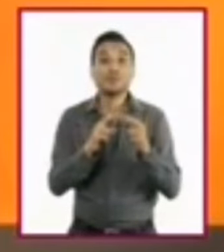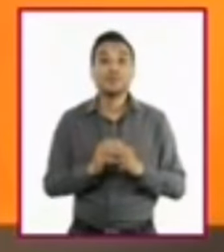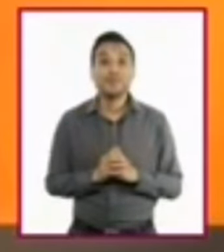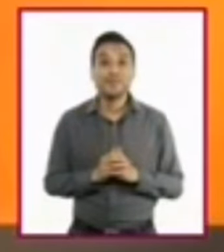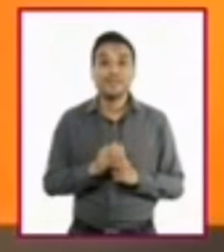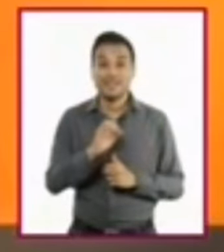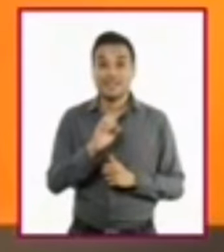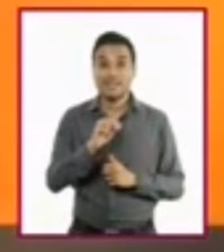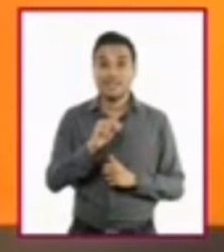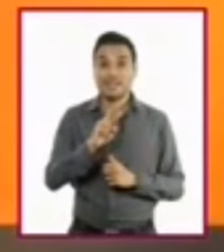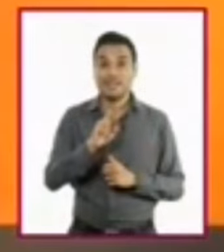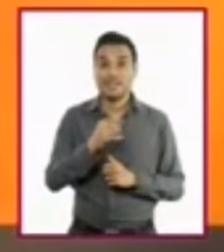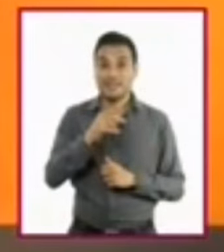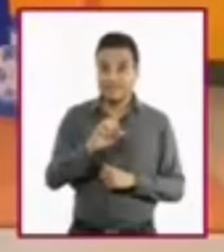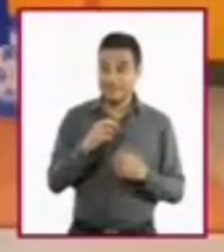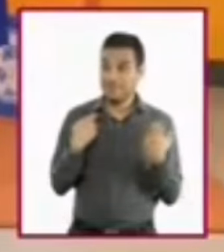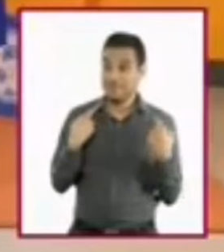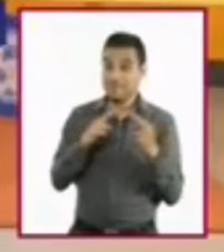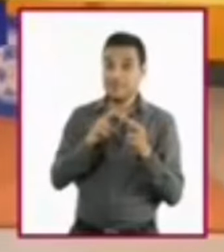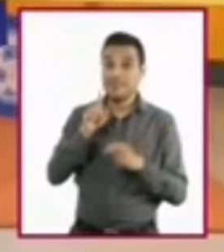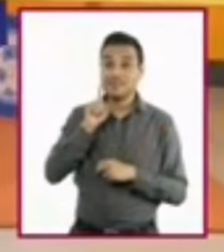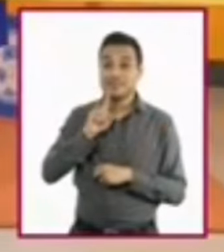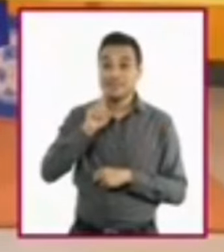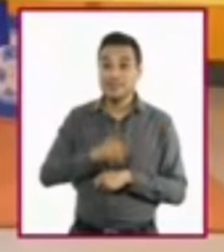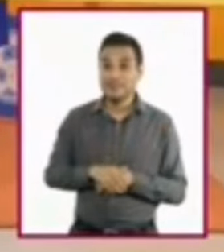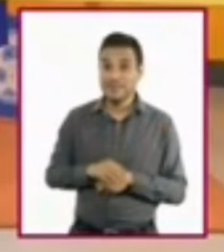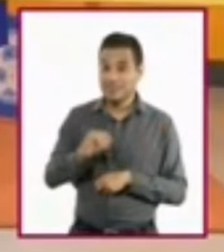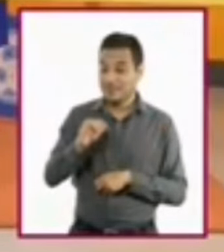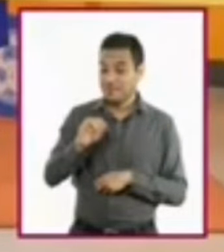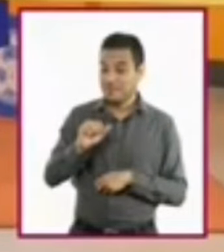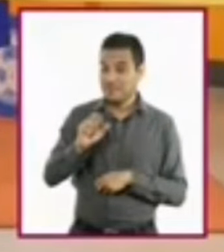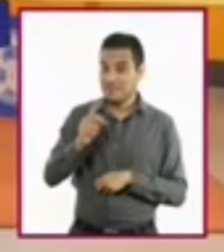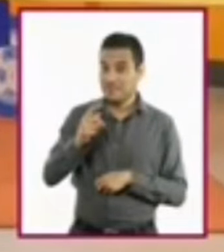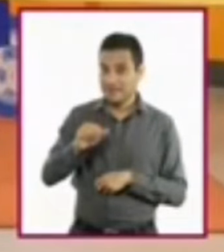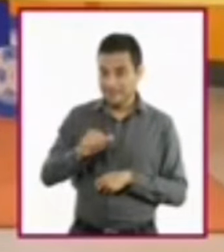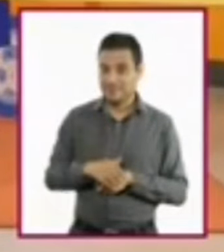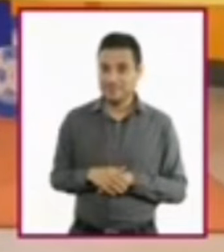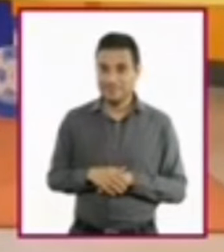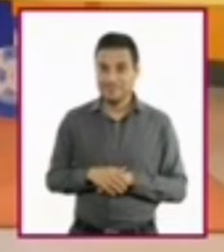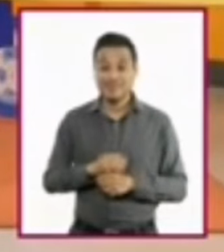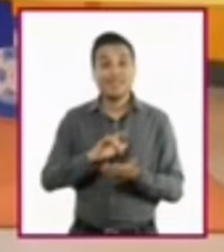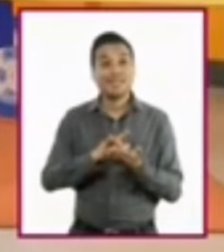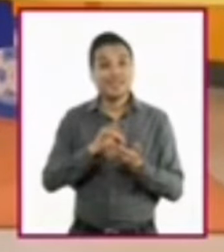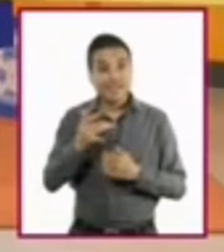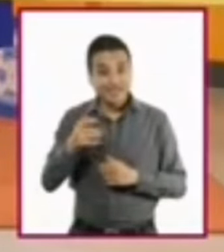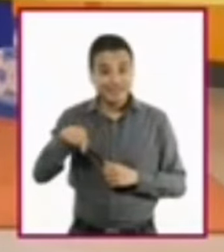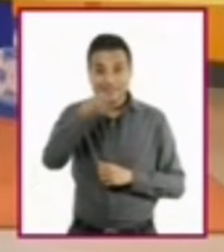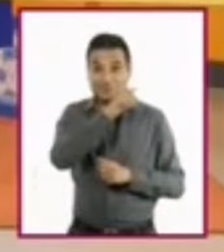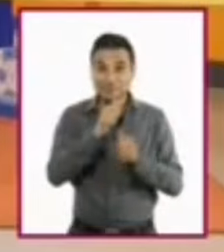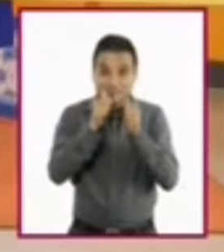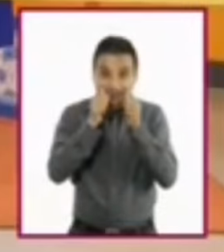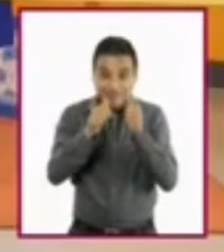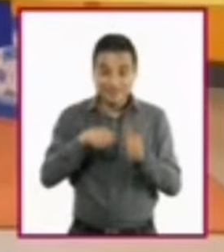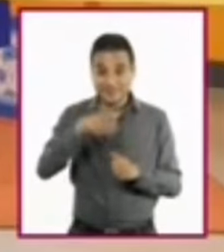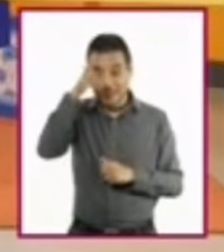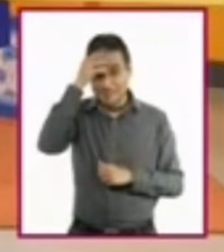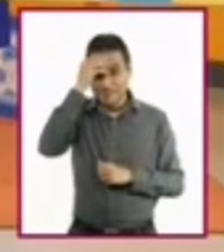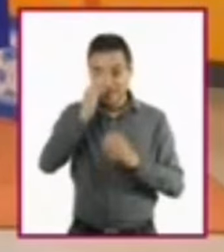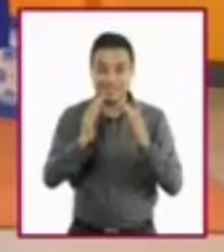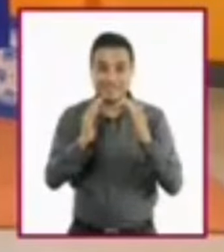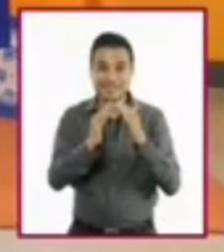maestro Enrique Acevedo Herrera y la maestra y Marta Melisa Hernández Briceño. Gracias por acompañarnos en Aprende en